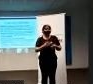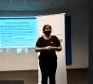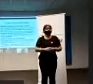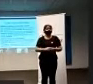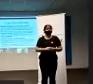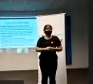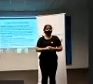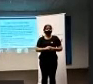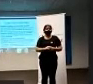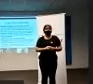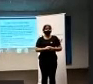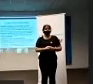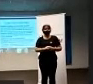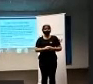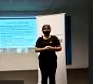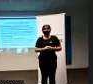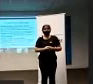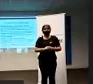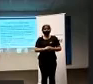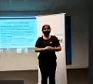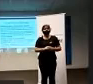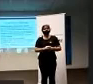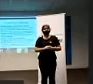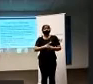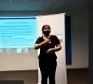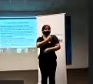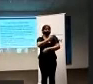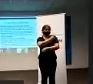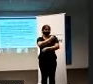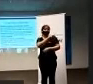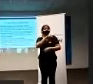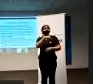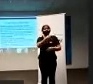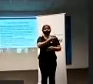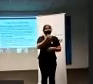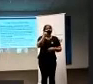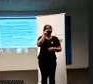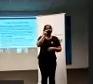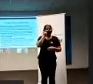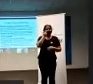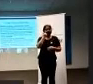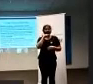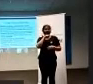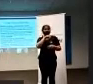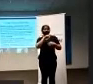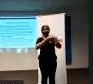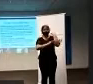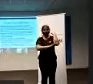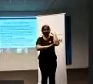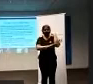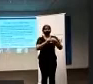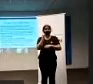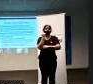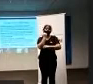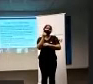trasplantados, no se ha evaluado la efectividad y seguridad de las vacunas en esta población, considerando las plataformas en cuestión como son virus inactivados, entonces